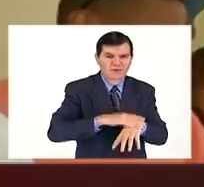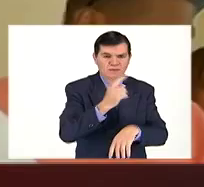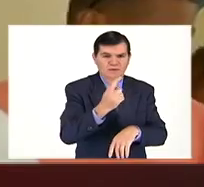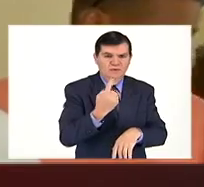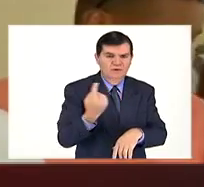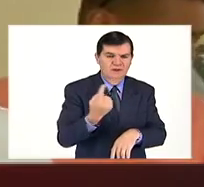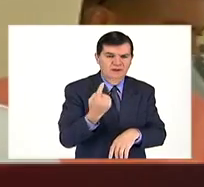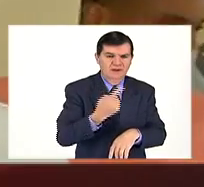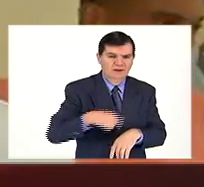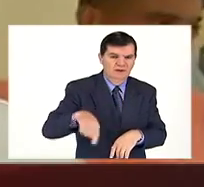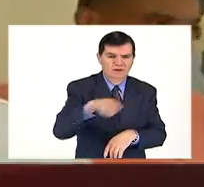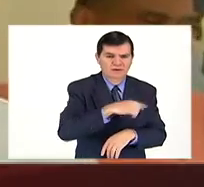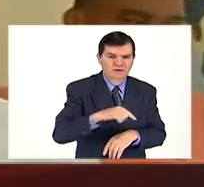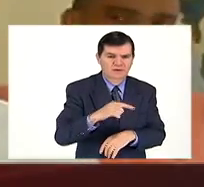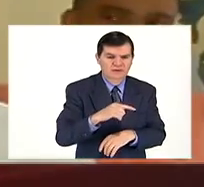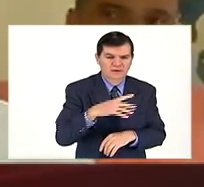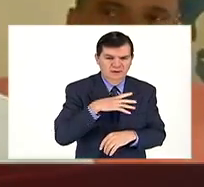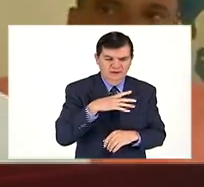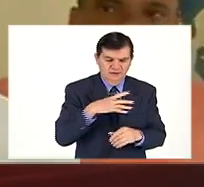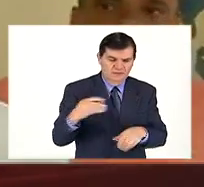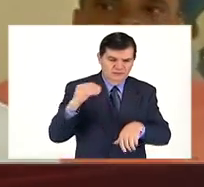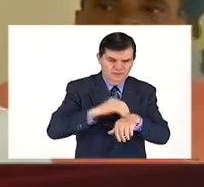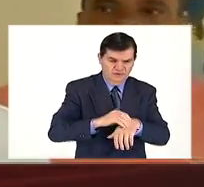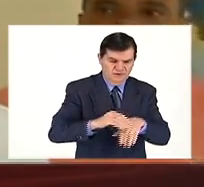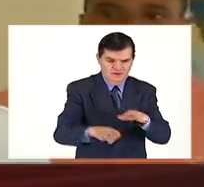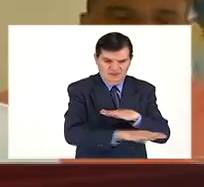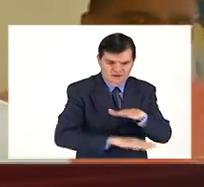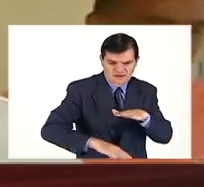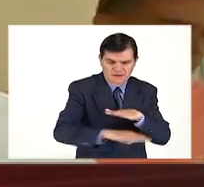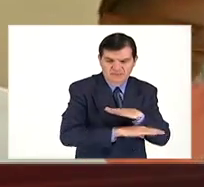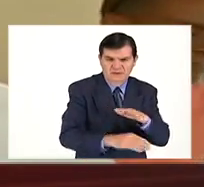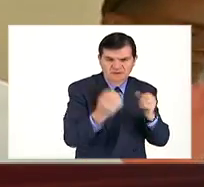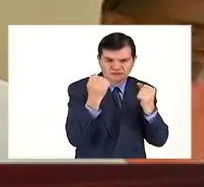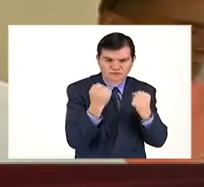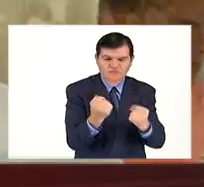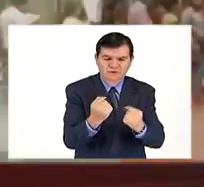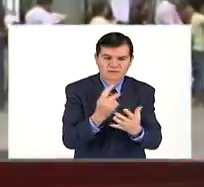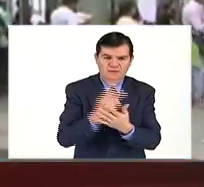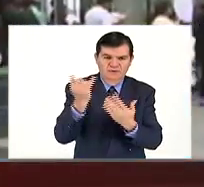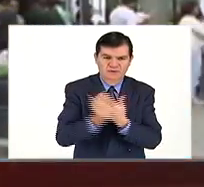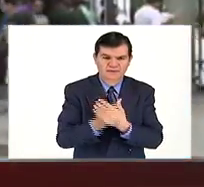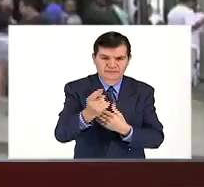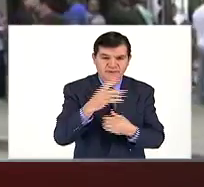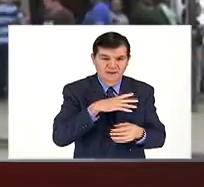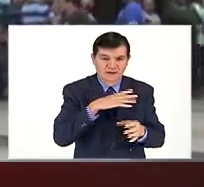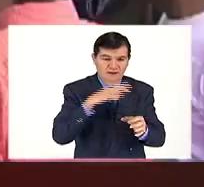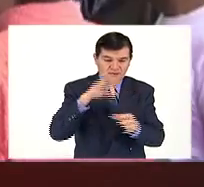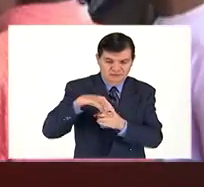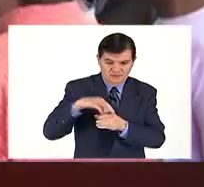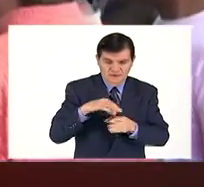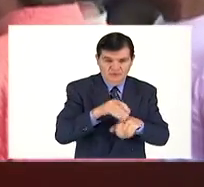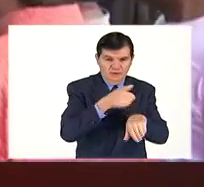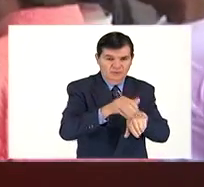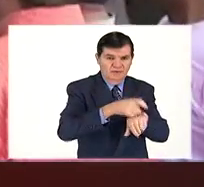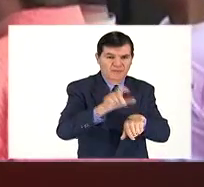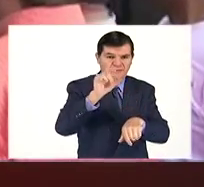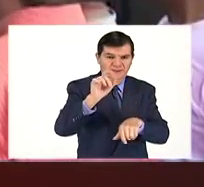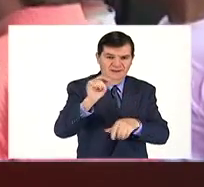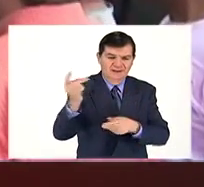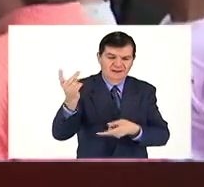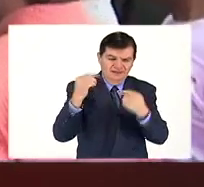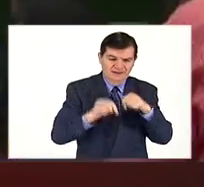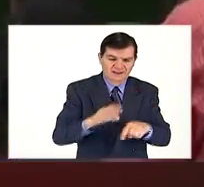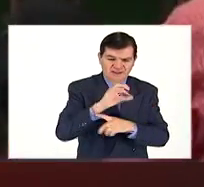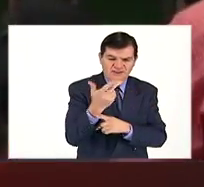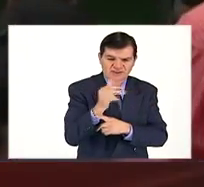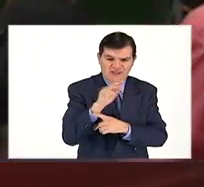somos los que vamos a consolidar ese proyecto. Se trata de la elección número 20 desde la llegada del